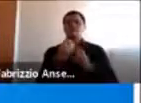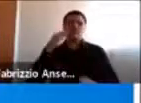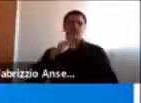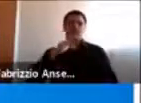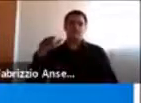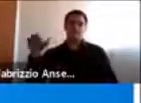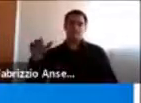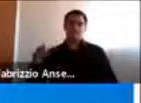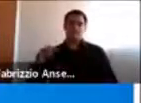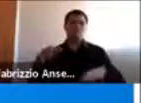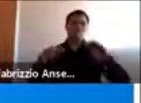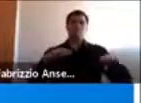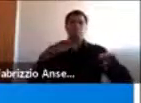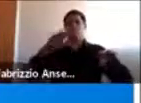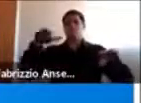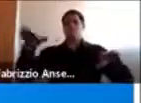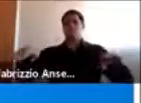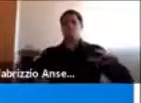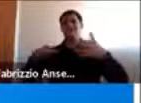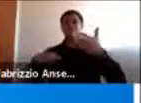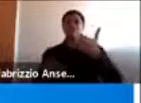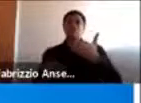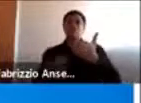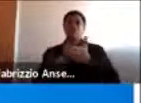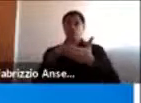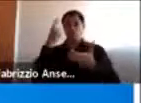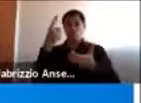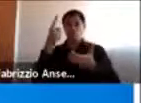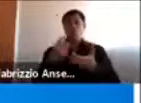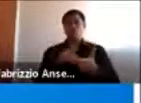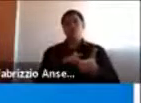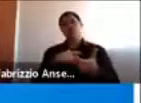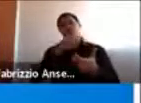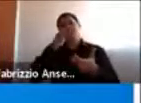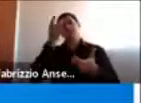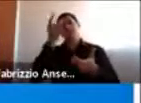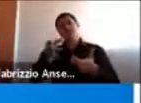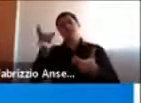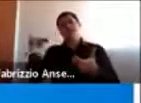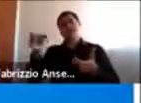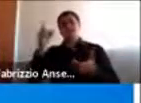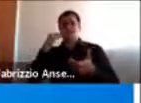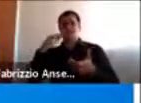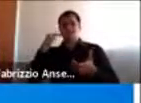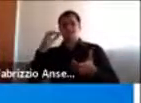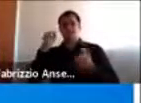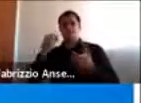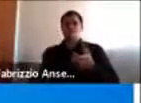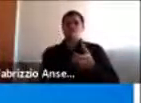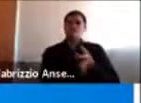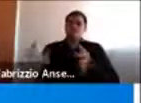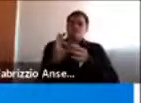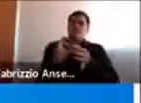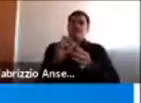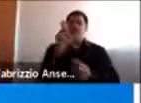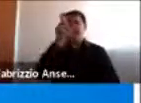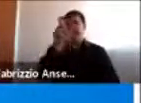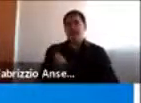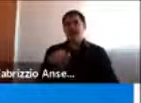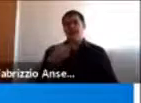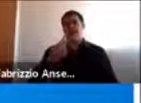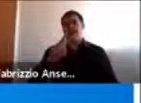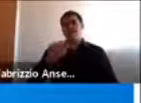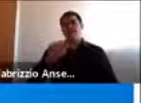solo a su personaje y de esa manera no confundir los estados de avance de cada avatar porque el juego se